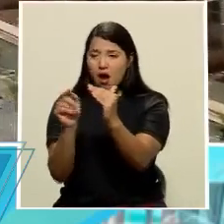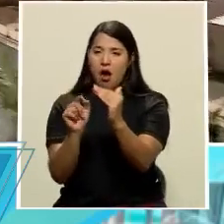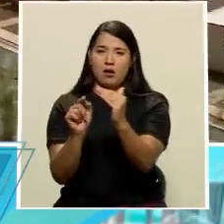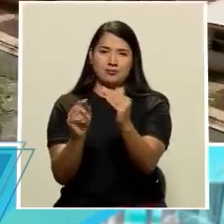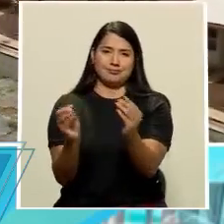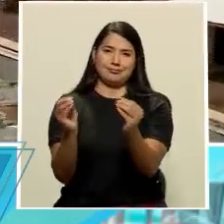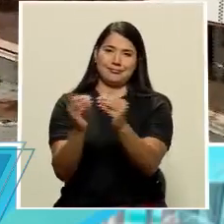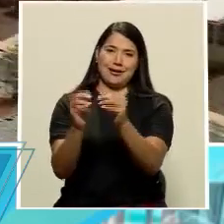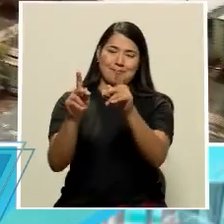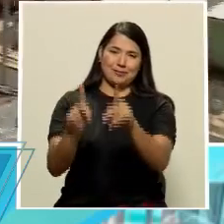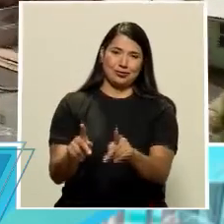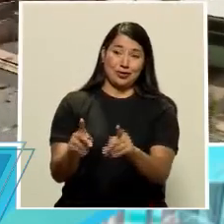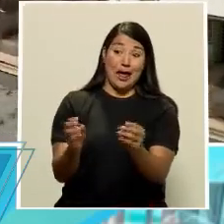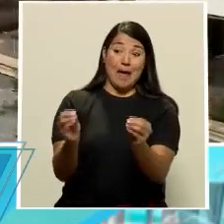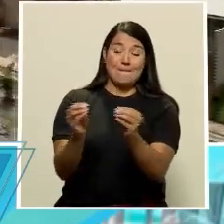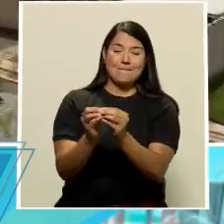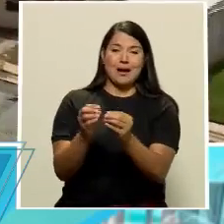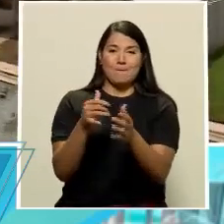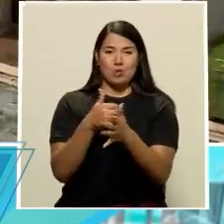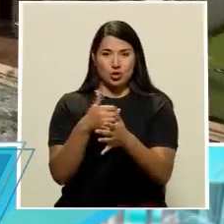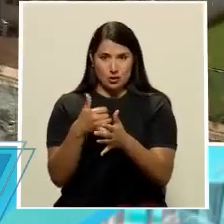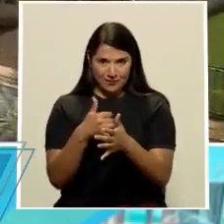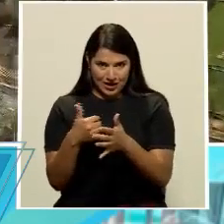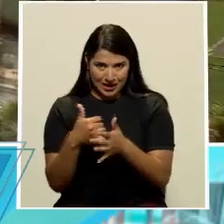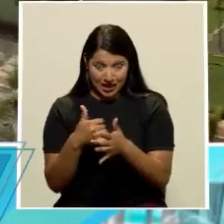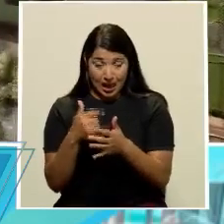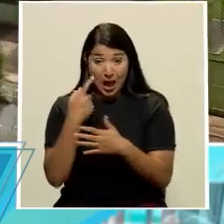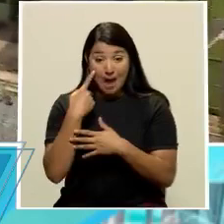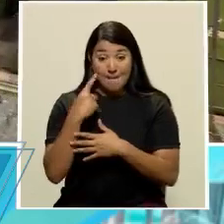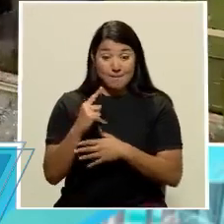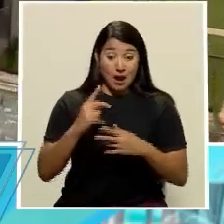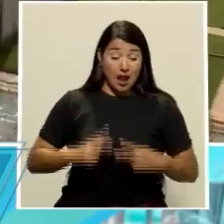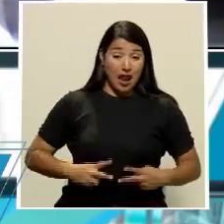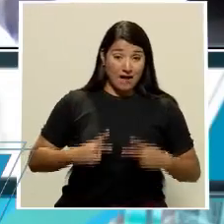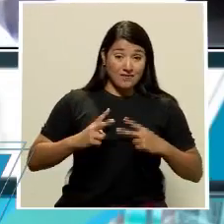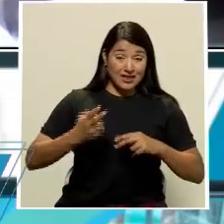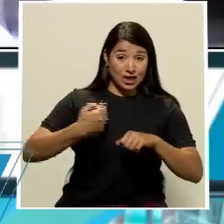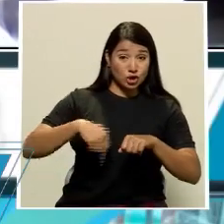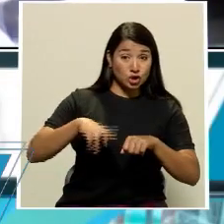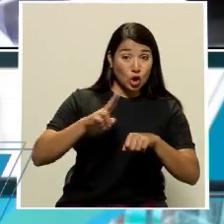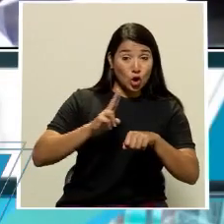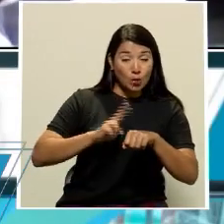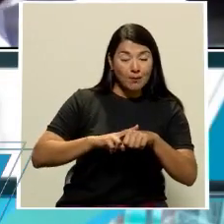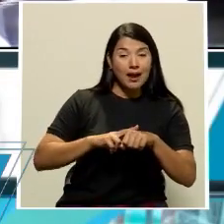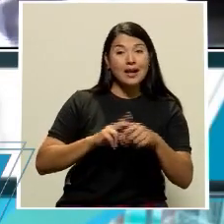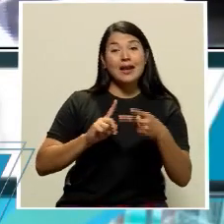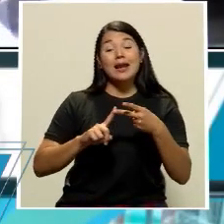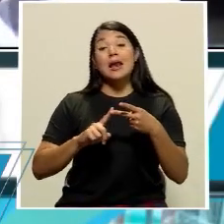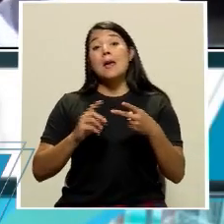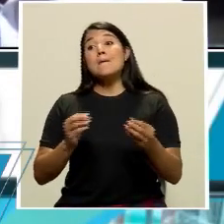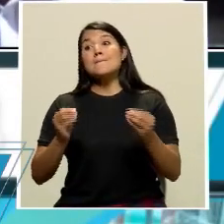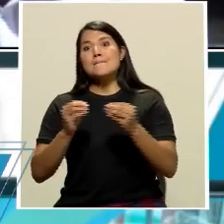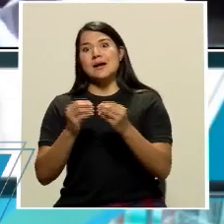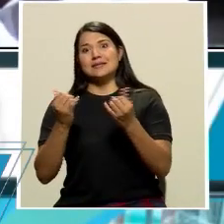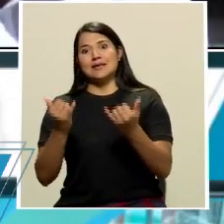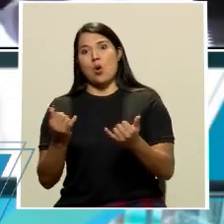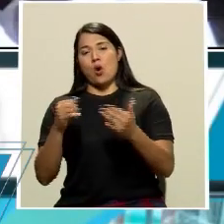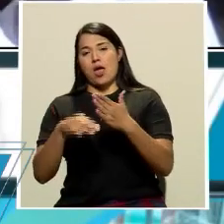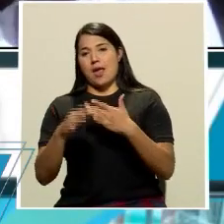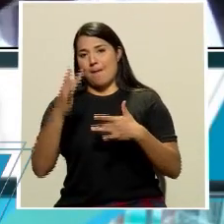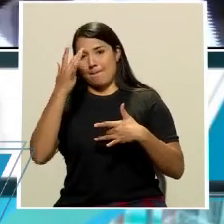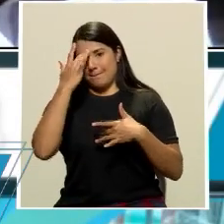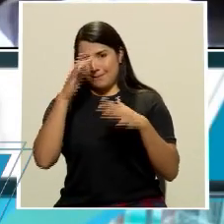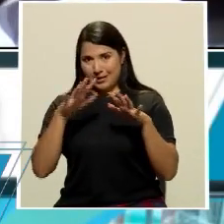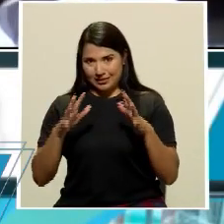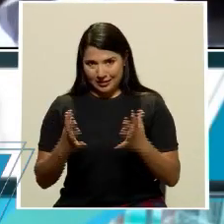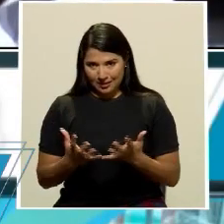nos genera una condición de mayor vulnerabilidad, tanto para la vida normal, cotidiana de las familias, más aún en un entorno de pandemia como el